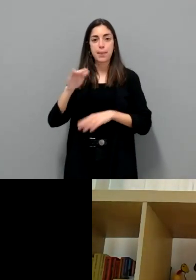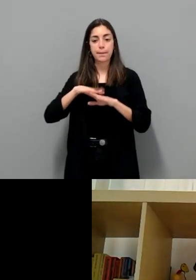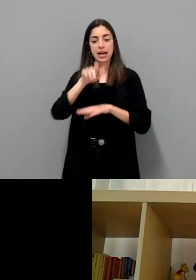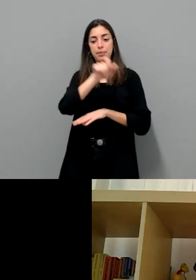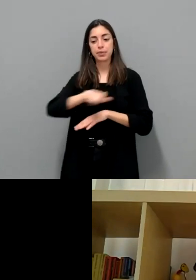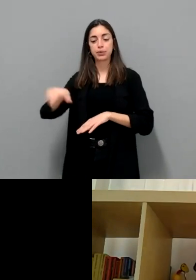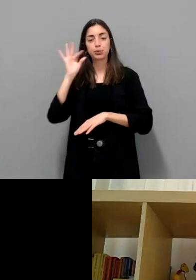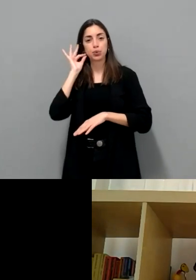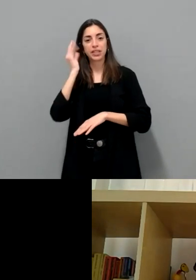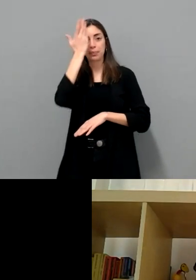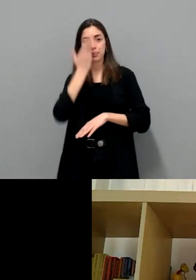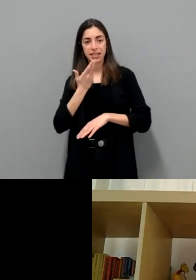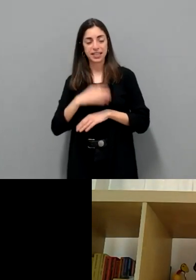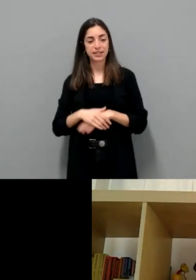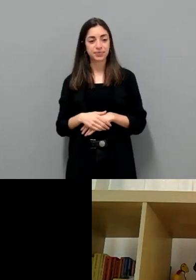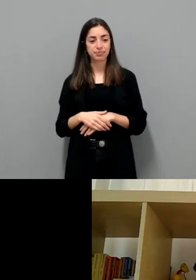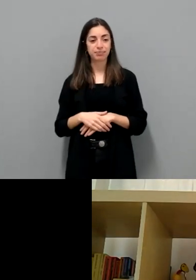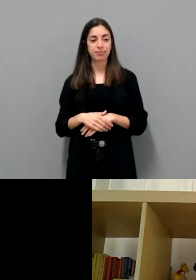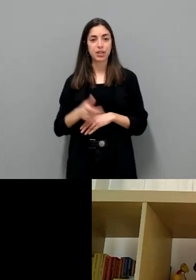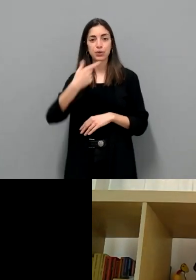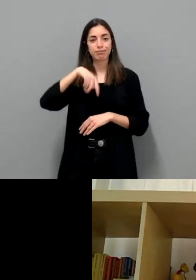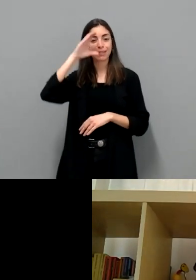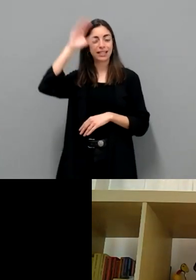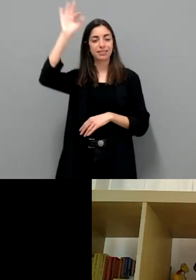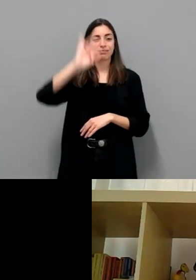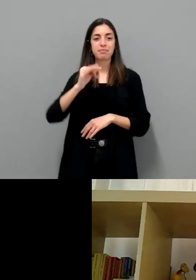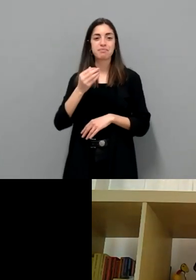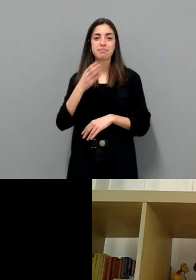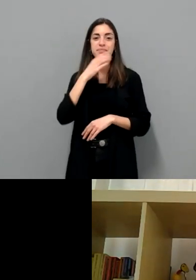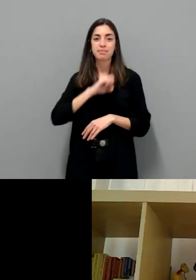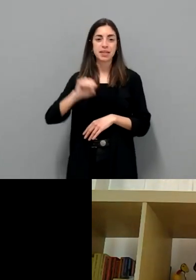cerebral. Encantadas de escucharte.